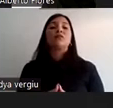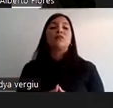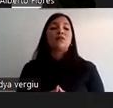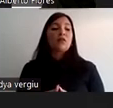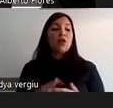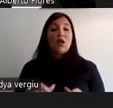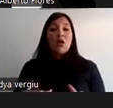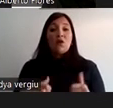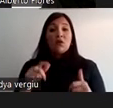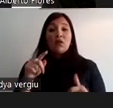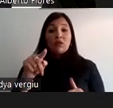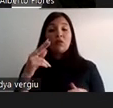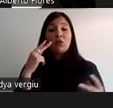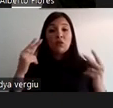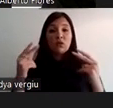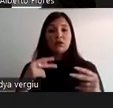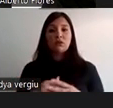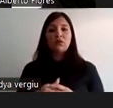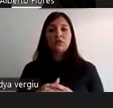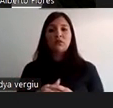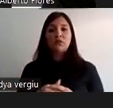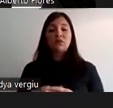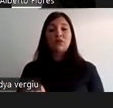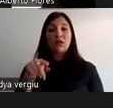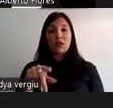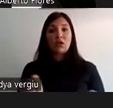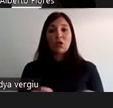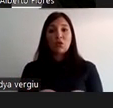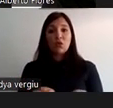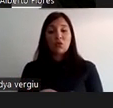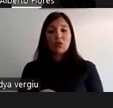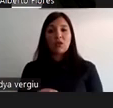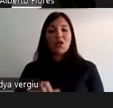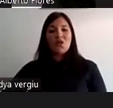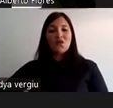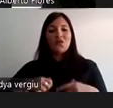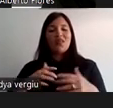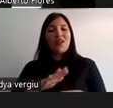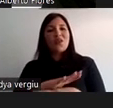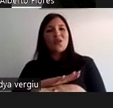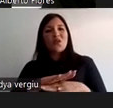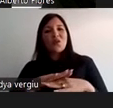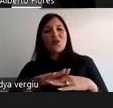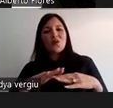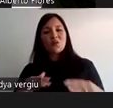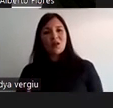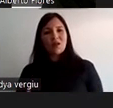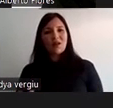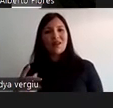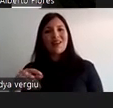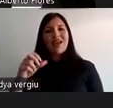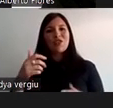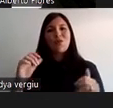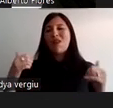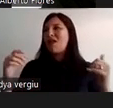por este tipo de turismo y acá también junto con una vida auténtica no los jóvenes quieren estos destinos vinculados con la